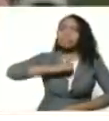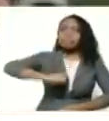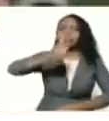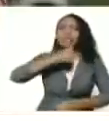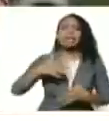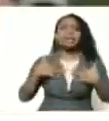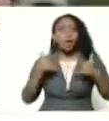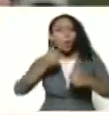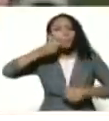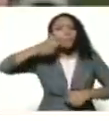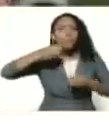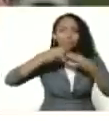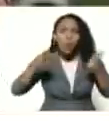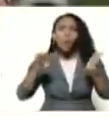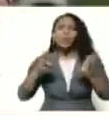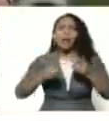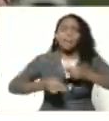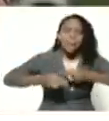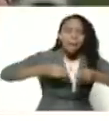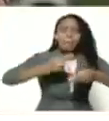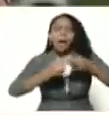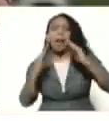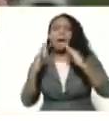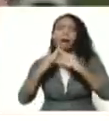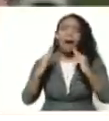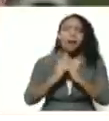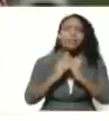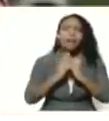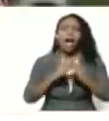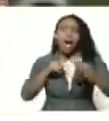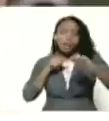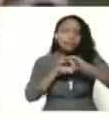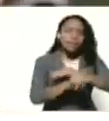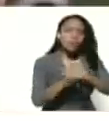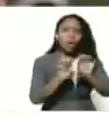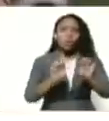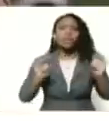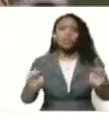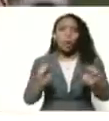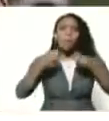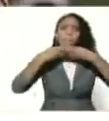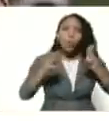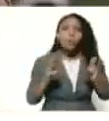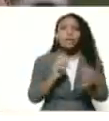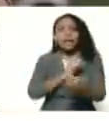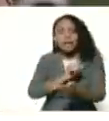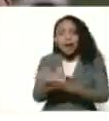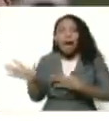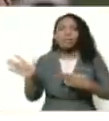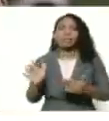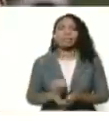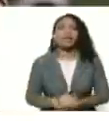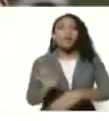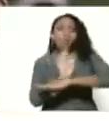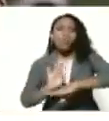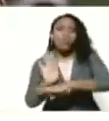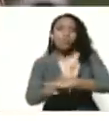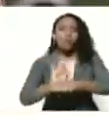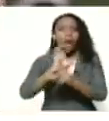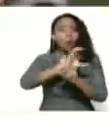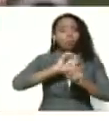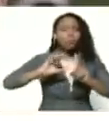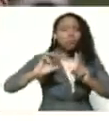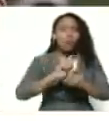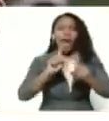salud pública, la construcción de viviendas, el acceso a la educación pública gratuita y de calidad, la protección de la cultura